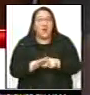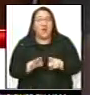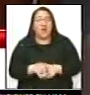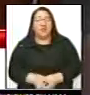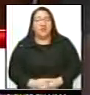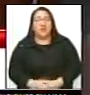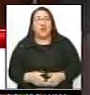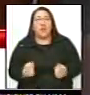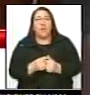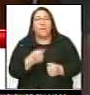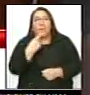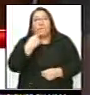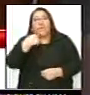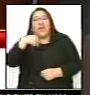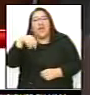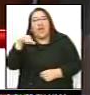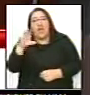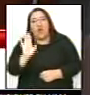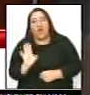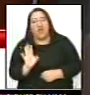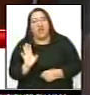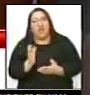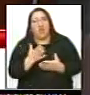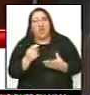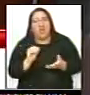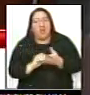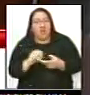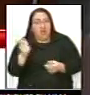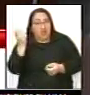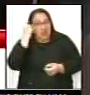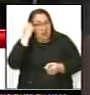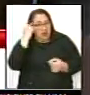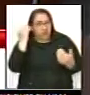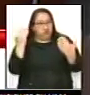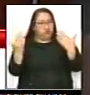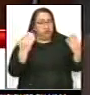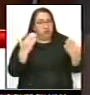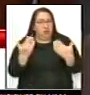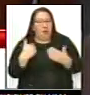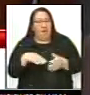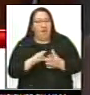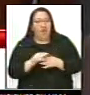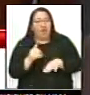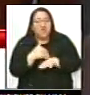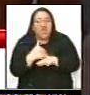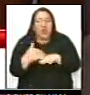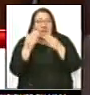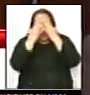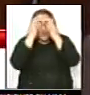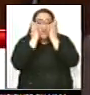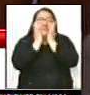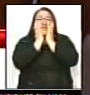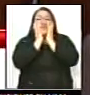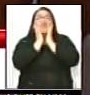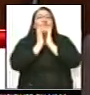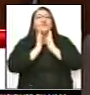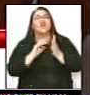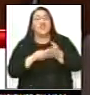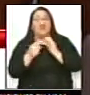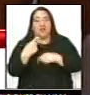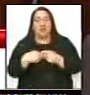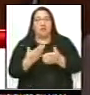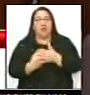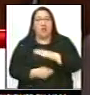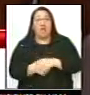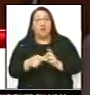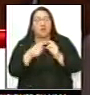con peores mañas, con mañas más sofisticadas, con cirugía plástica de la corrupción, para que la gente no